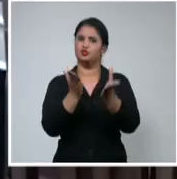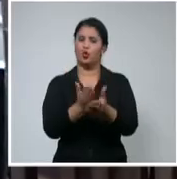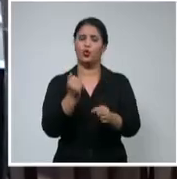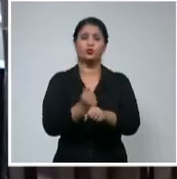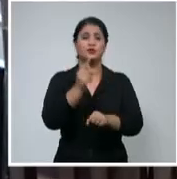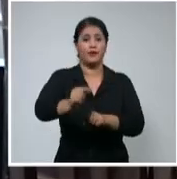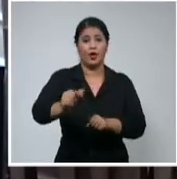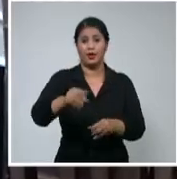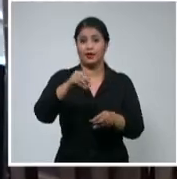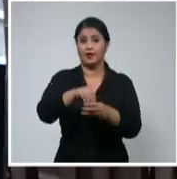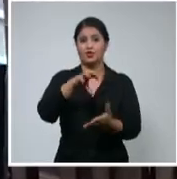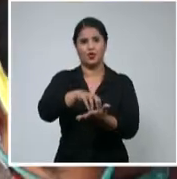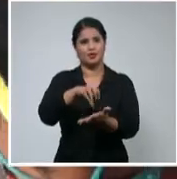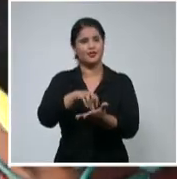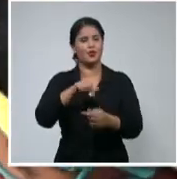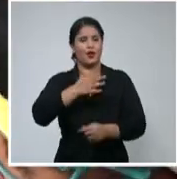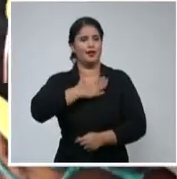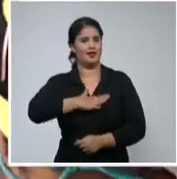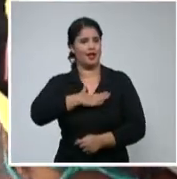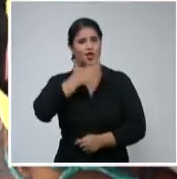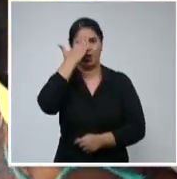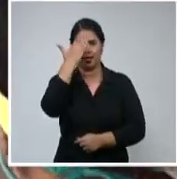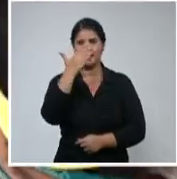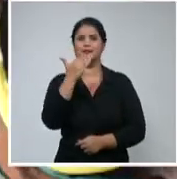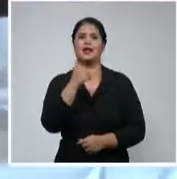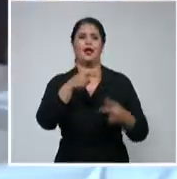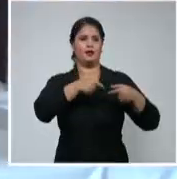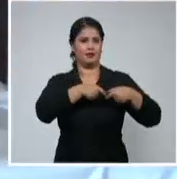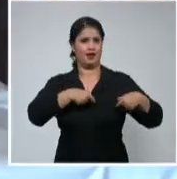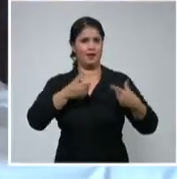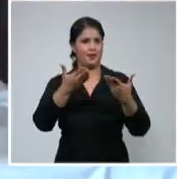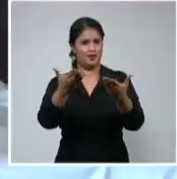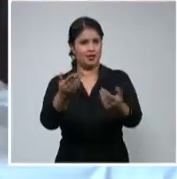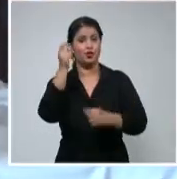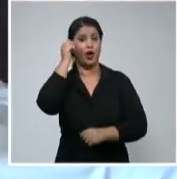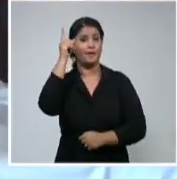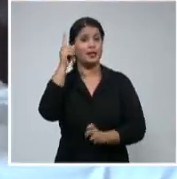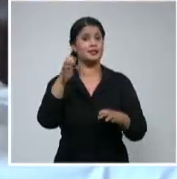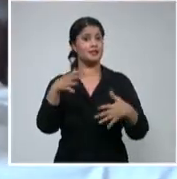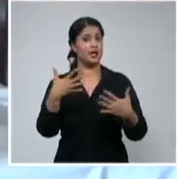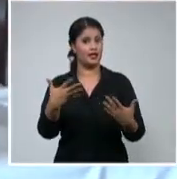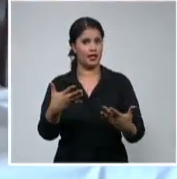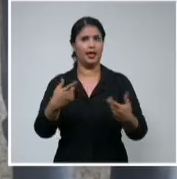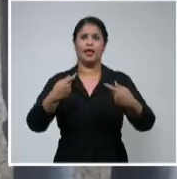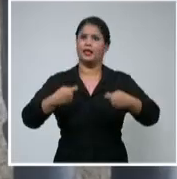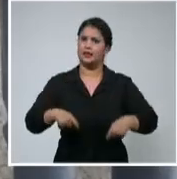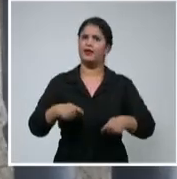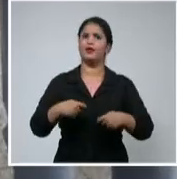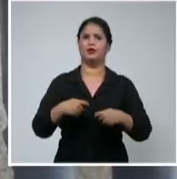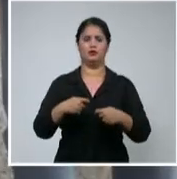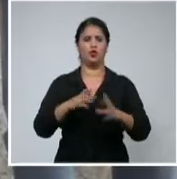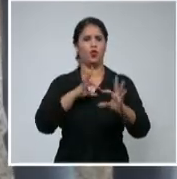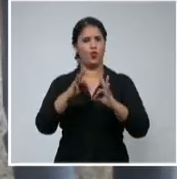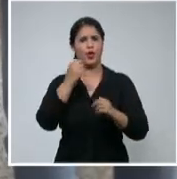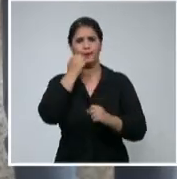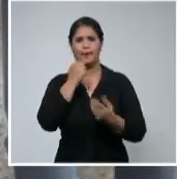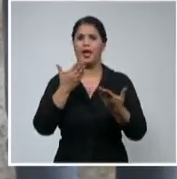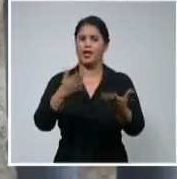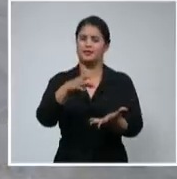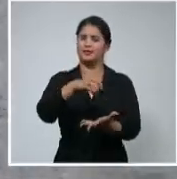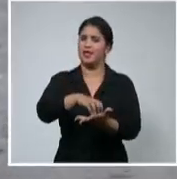directivos y trabajadores. Allí, como experiencia para el futuro, el mensaje contenido en el antiguo refrán de que más